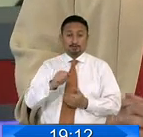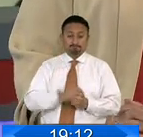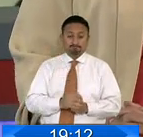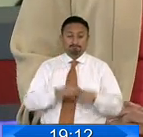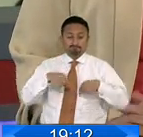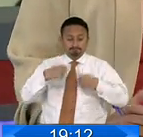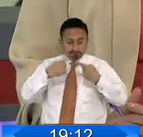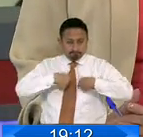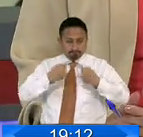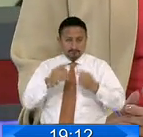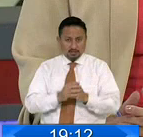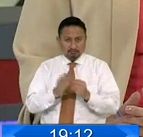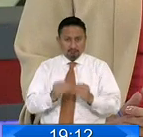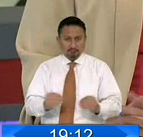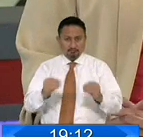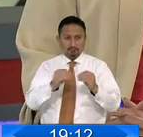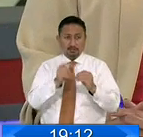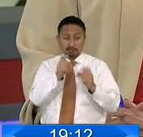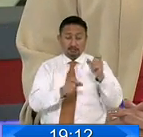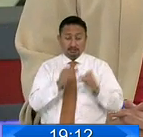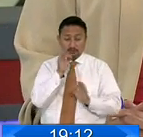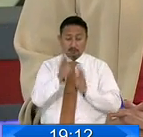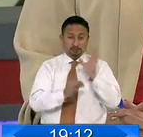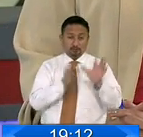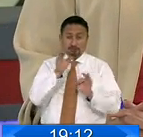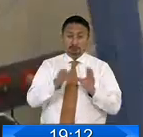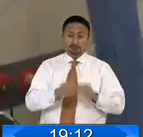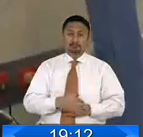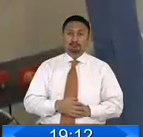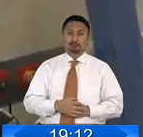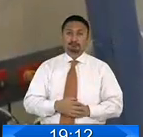que se registró un incremento leve de contrarios